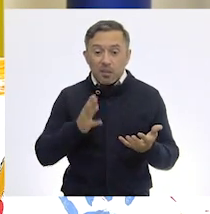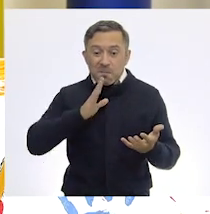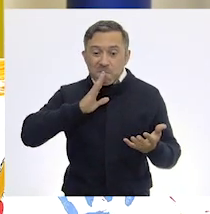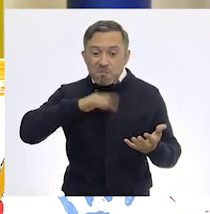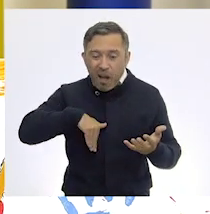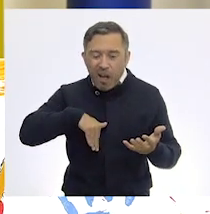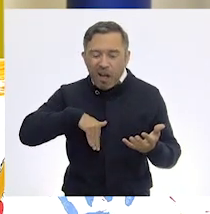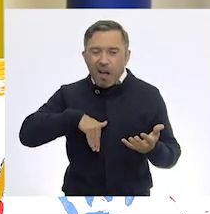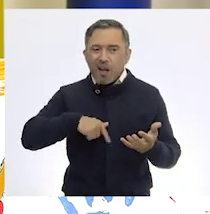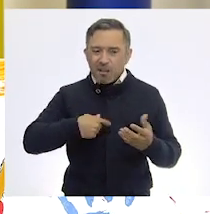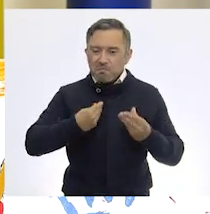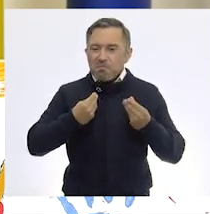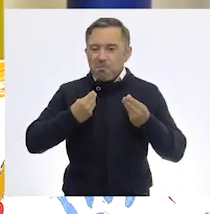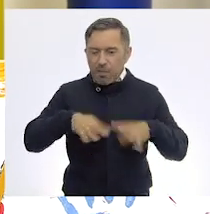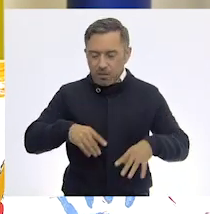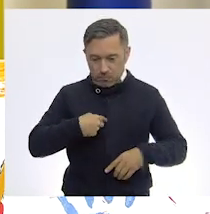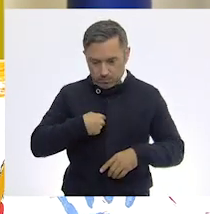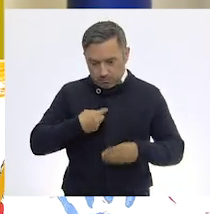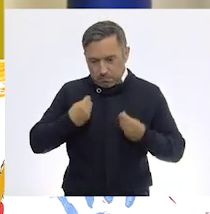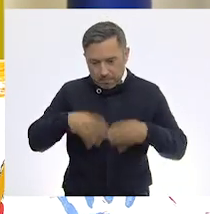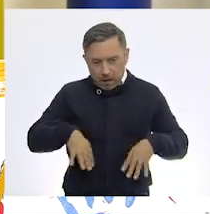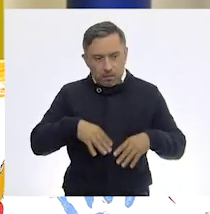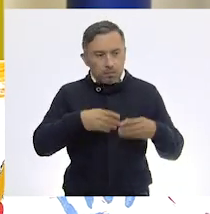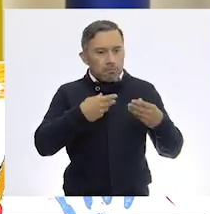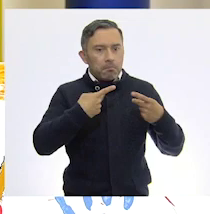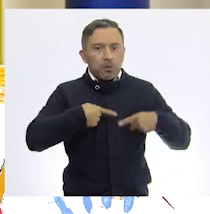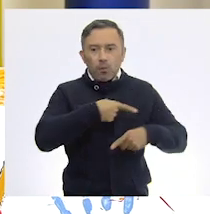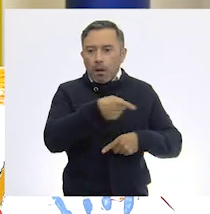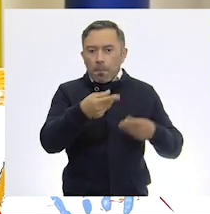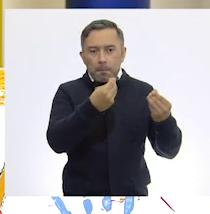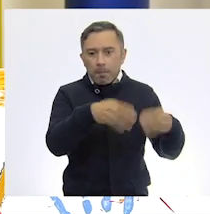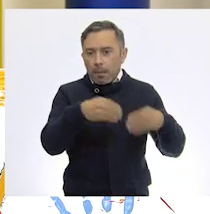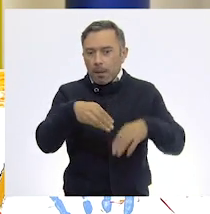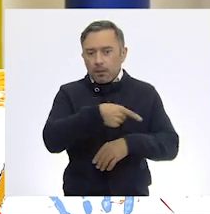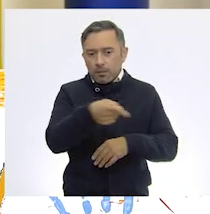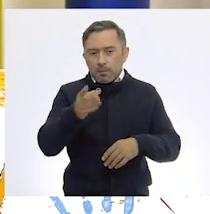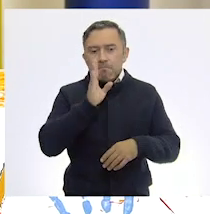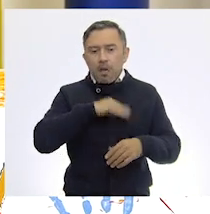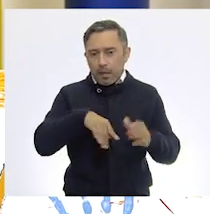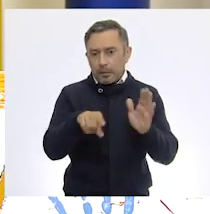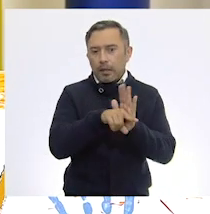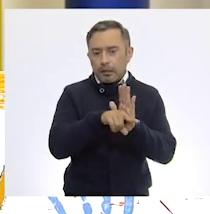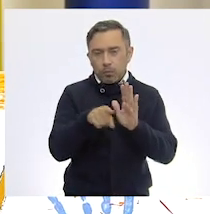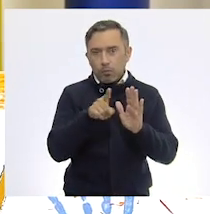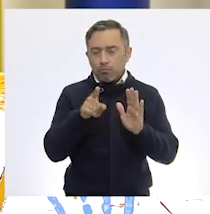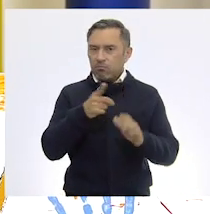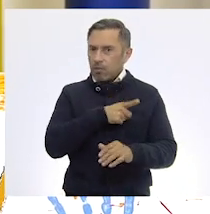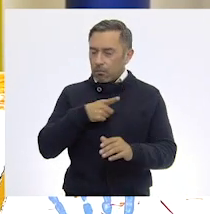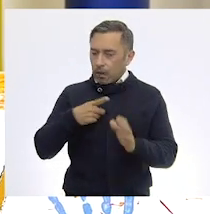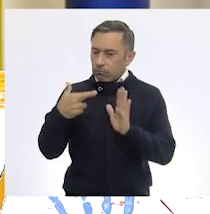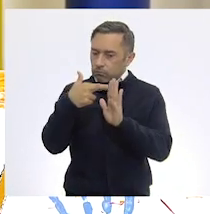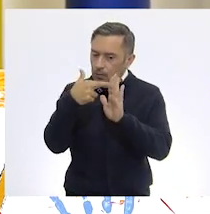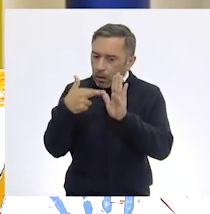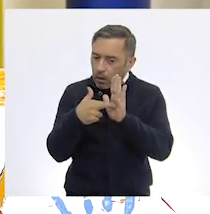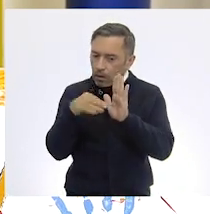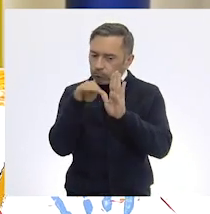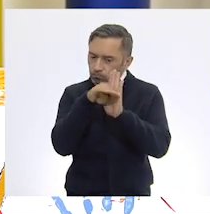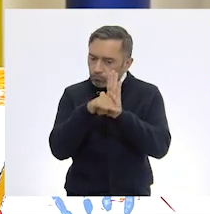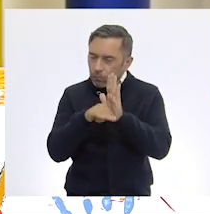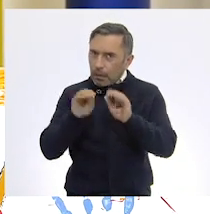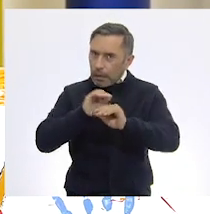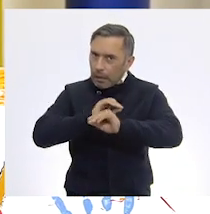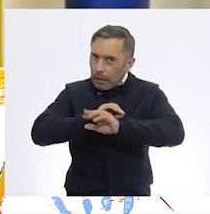demás personas. Y pues también a establecer reglas claras y precisas para ayudar a prevenir malos